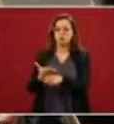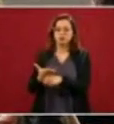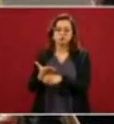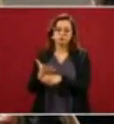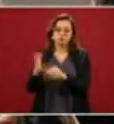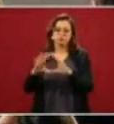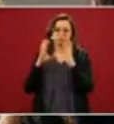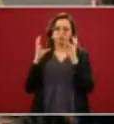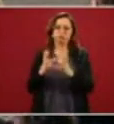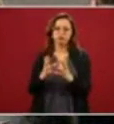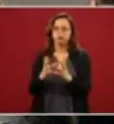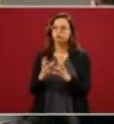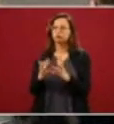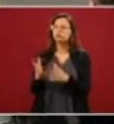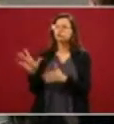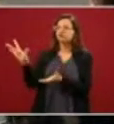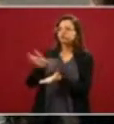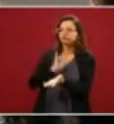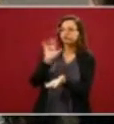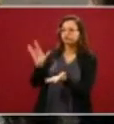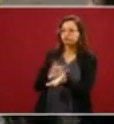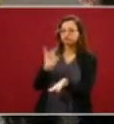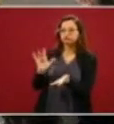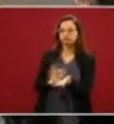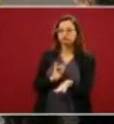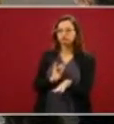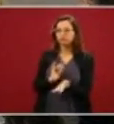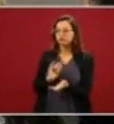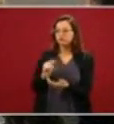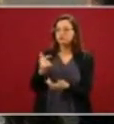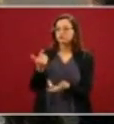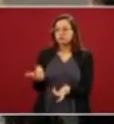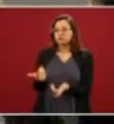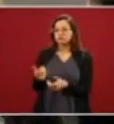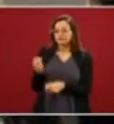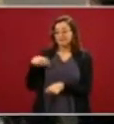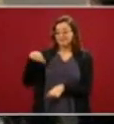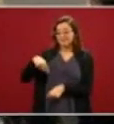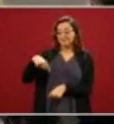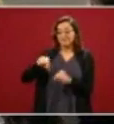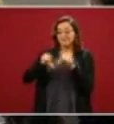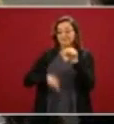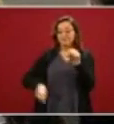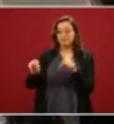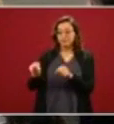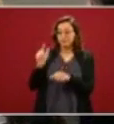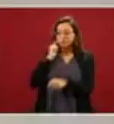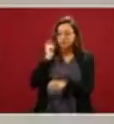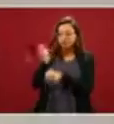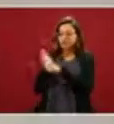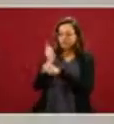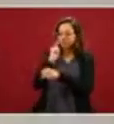legal, nos han permitido ir identificando las fases de progresión, nos han permitido